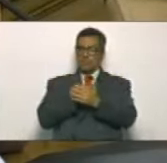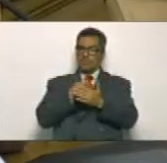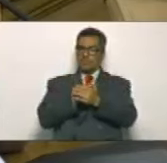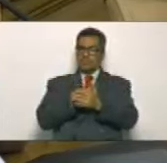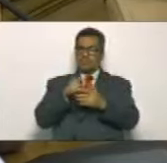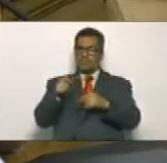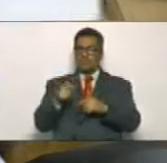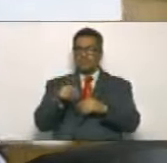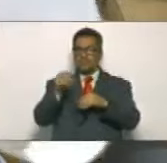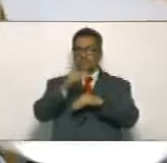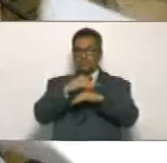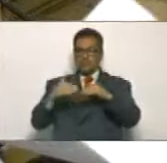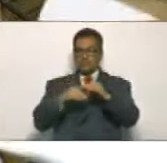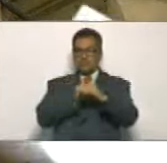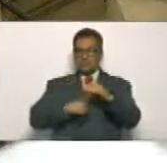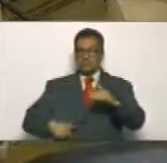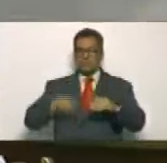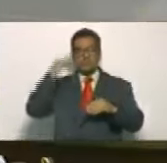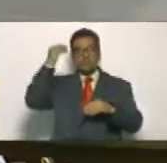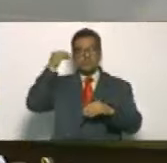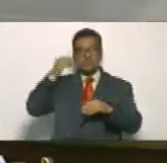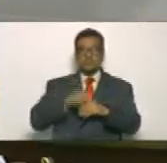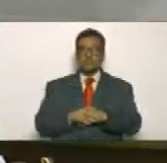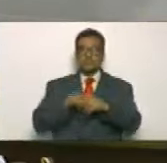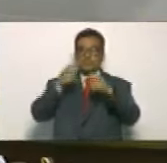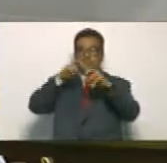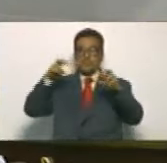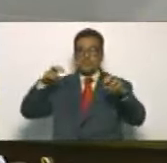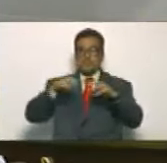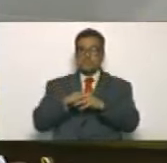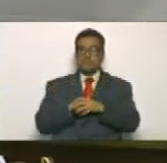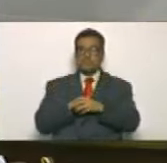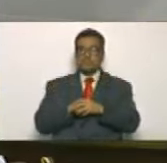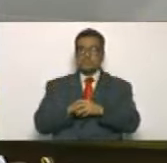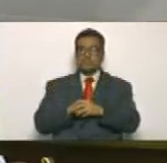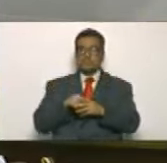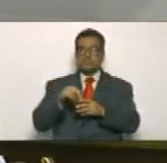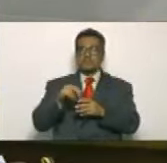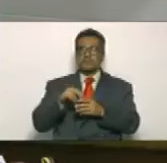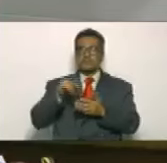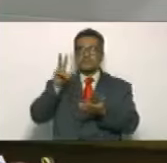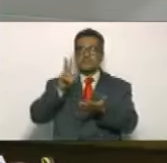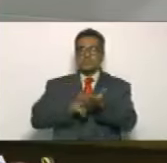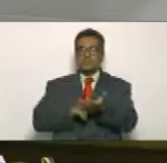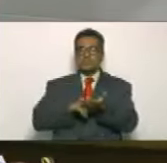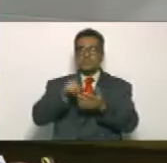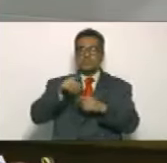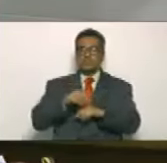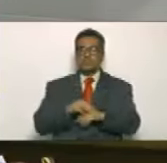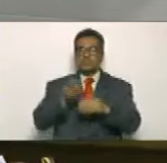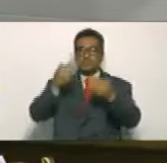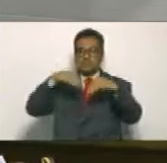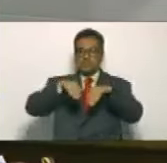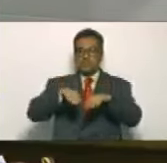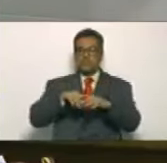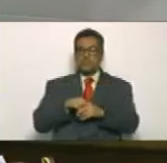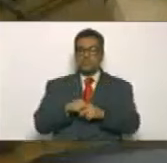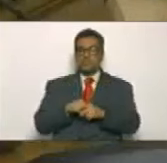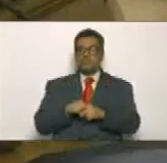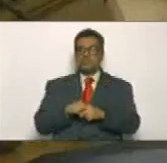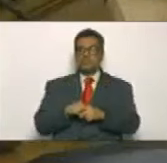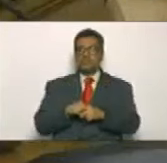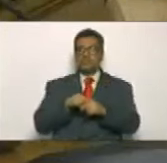ciudadana vicepresidenta. En consideración con el epígrafe. Queda Aprobado. Siguiente, ciudadana